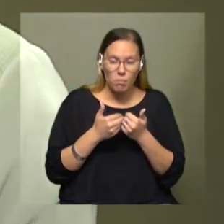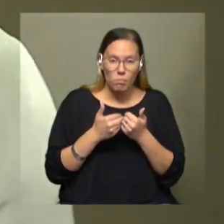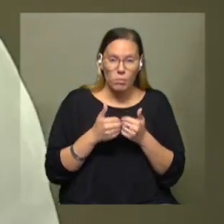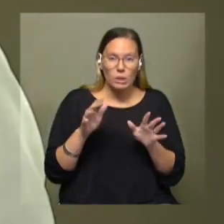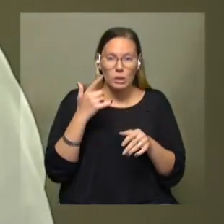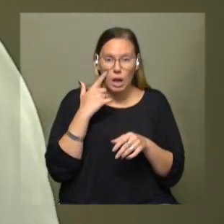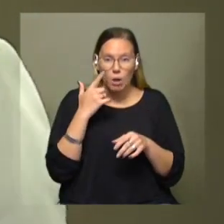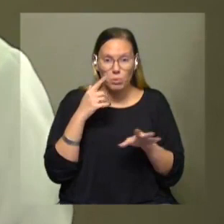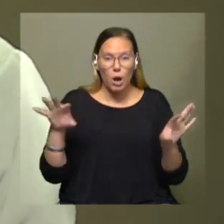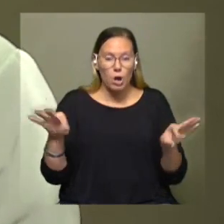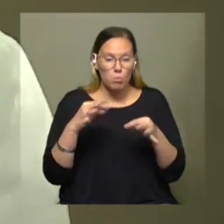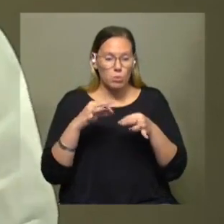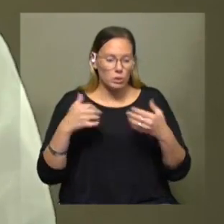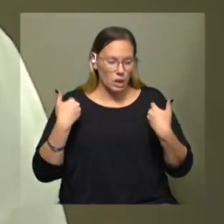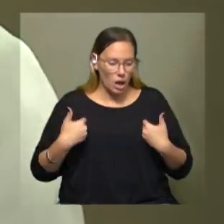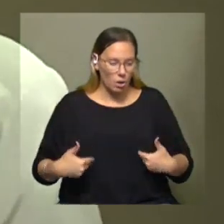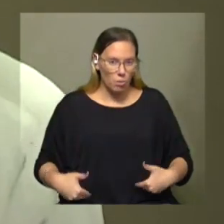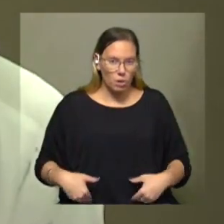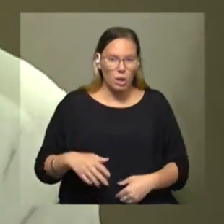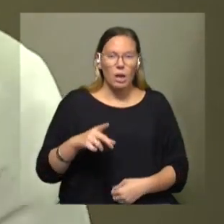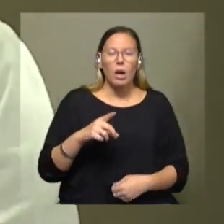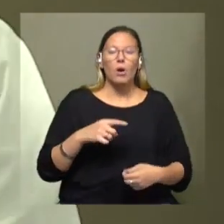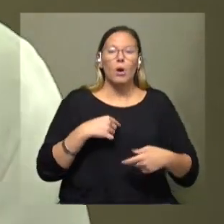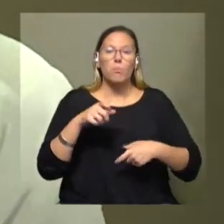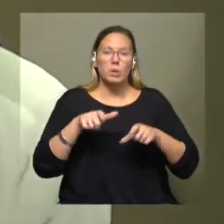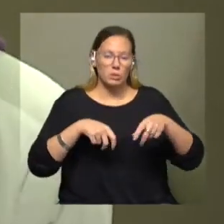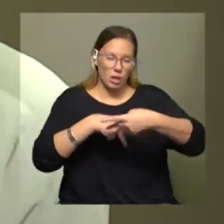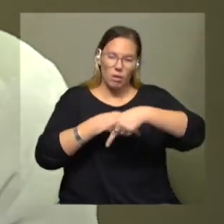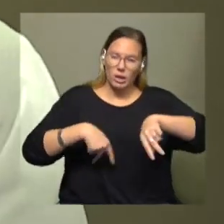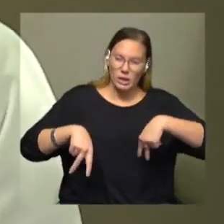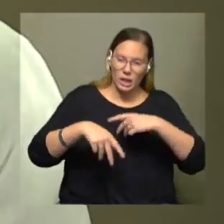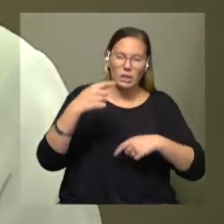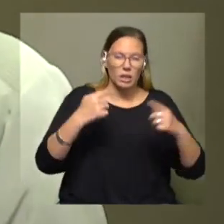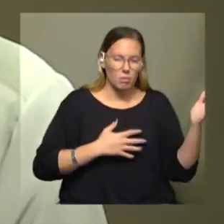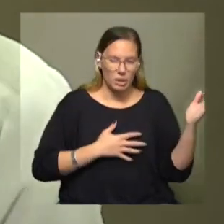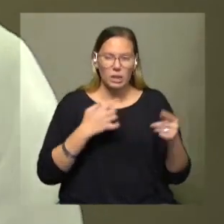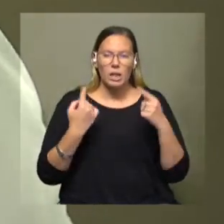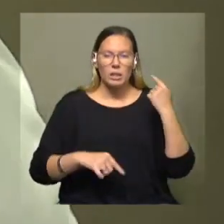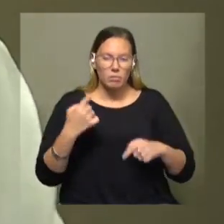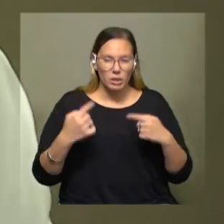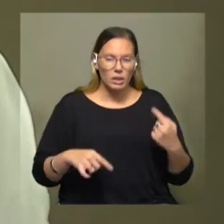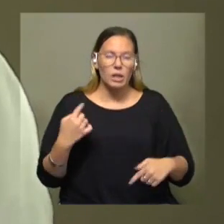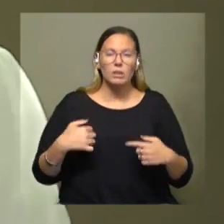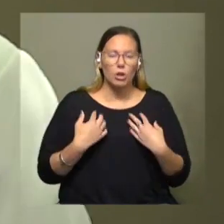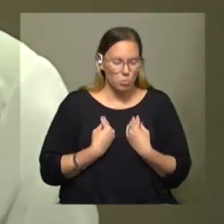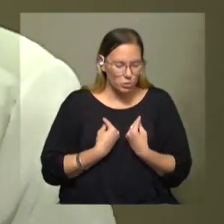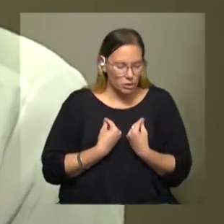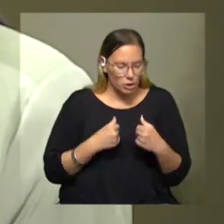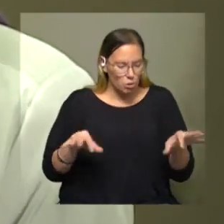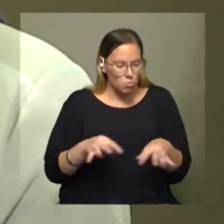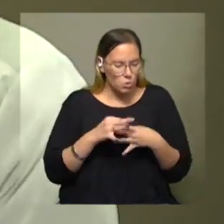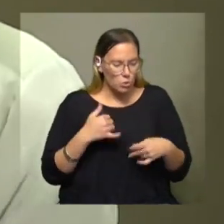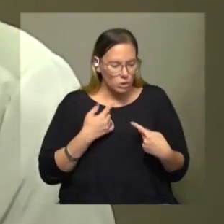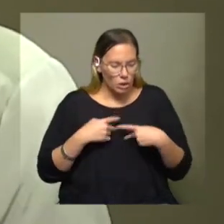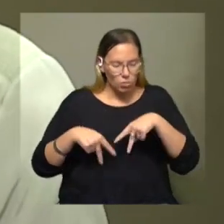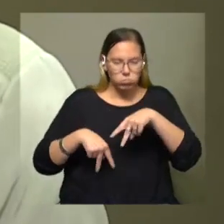la música al cuerpo, con varios bailarines que me fui como asociando y como ellos proyectaban eso en su cuerpo. Entonces